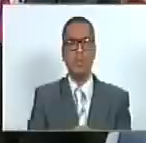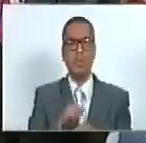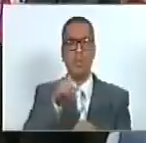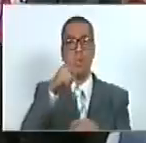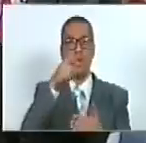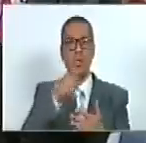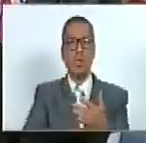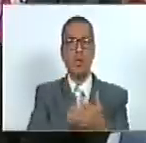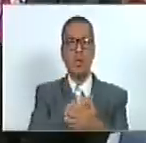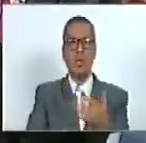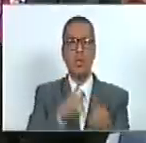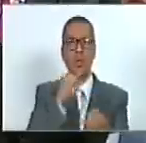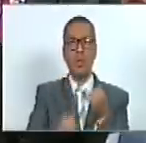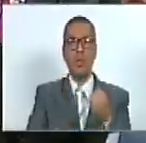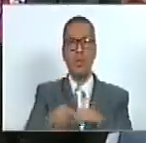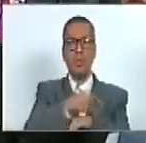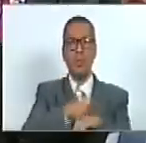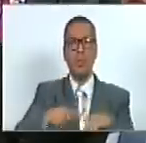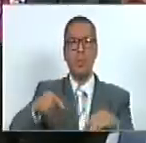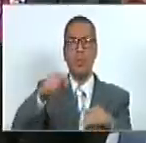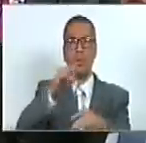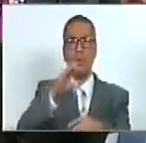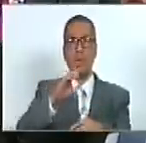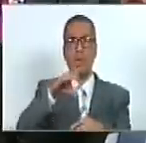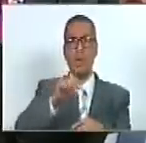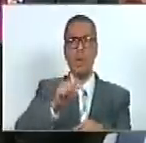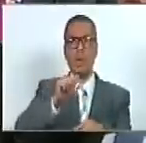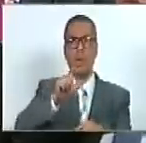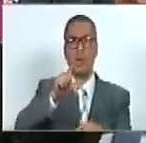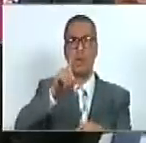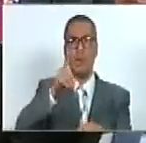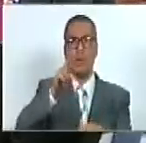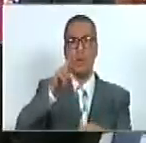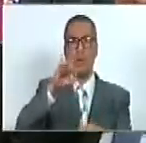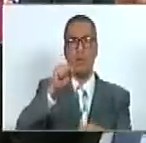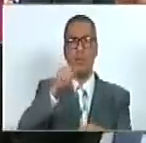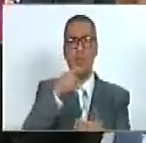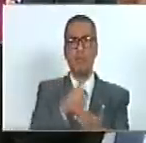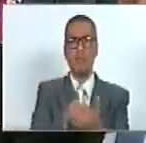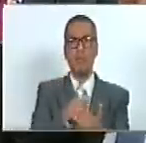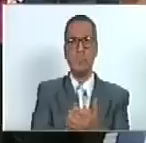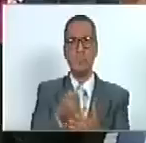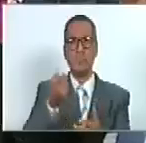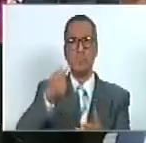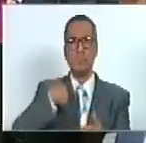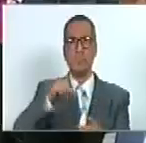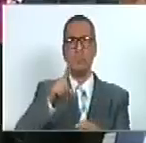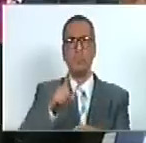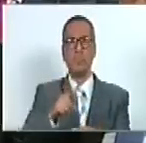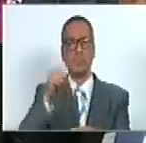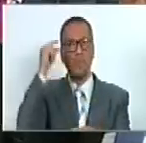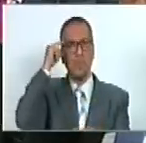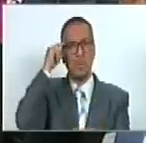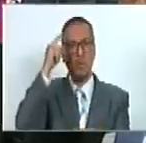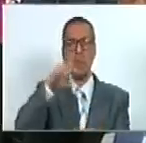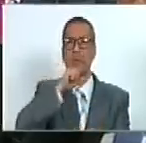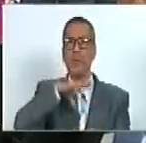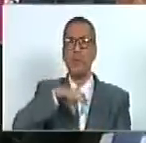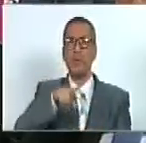eliminada luego en el último gobierno de Caldera. O sea, la retroactividad de las prestaciones tienen esa fecha histórica y